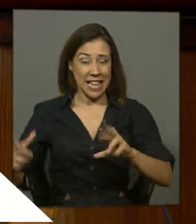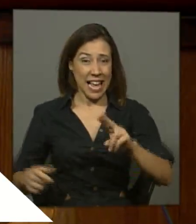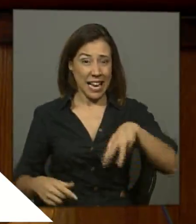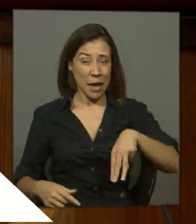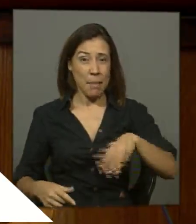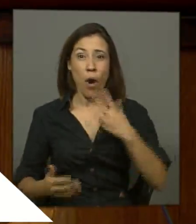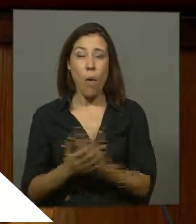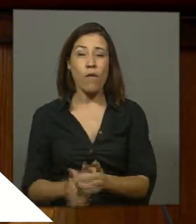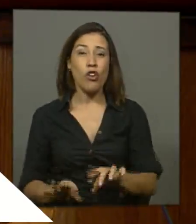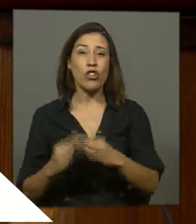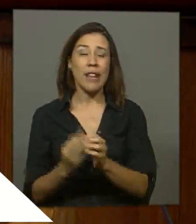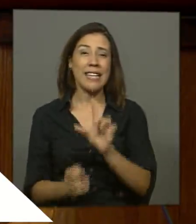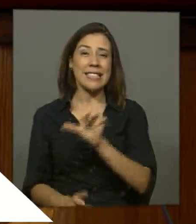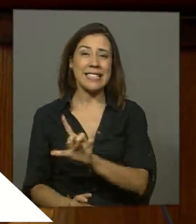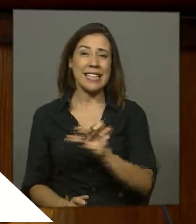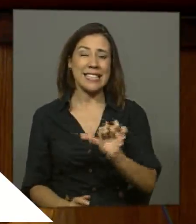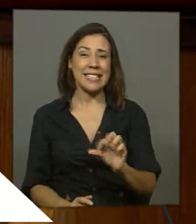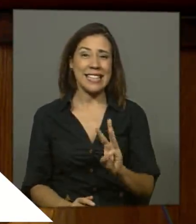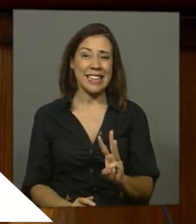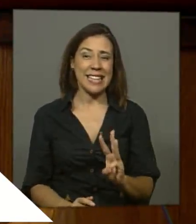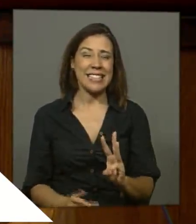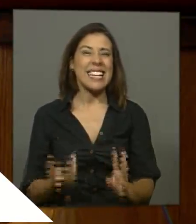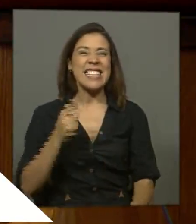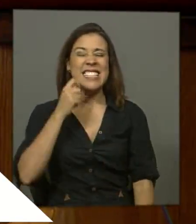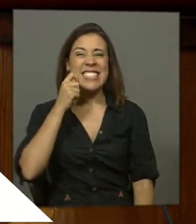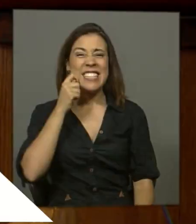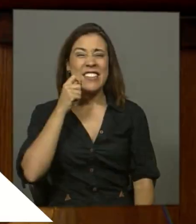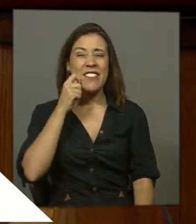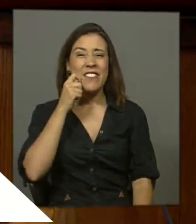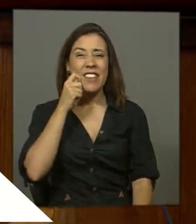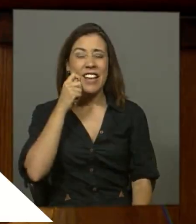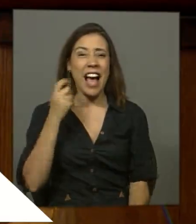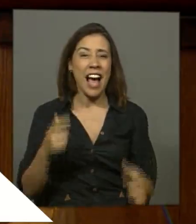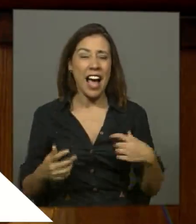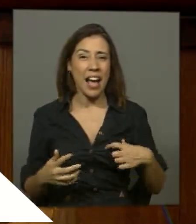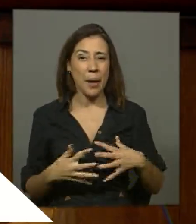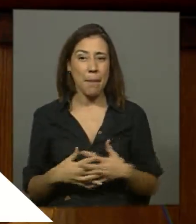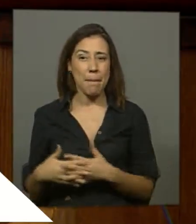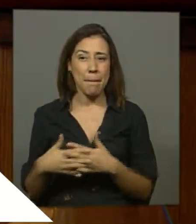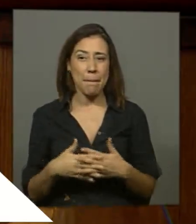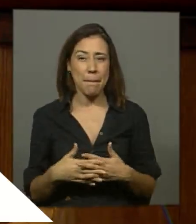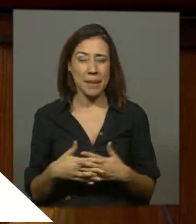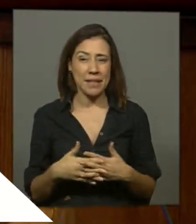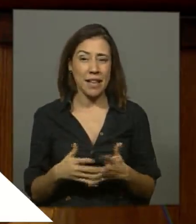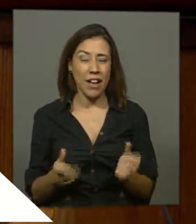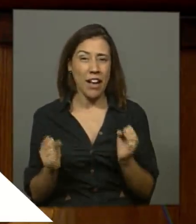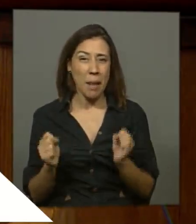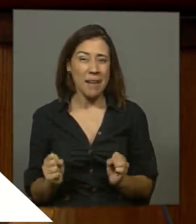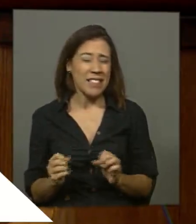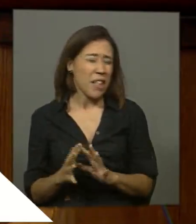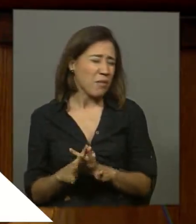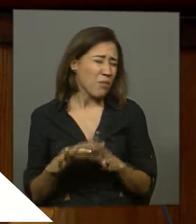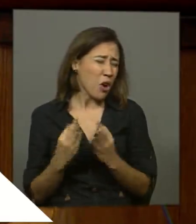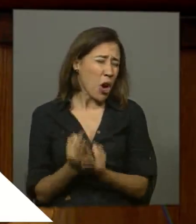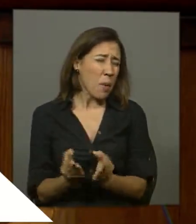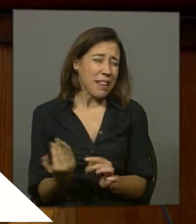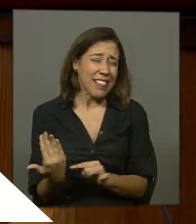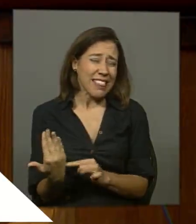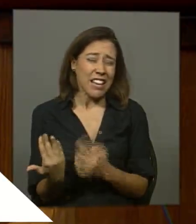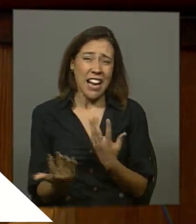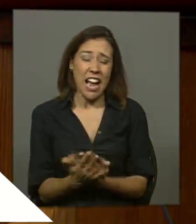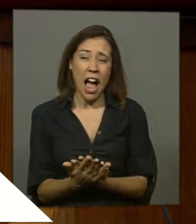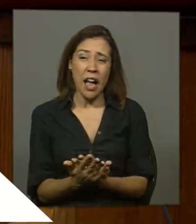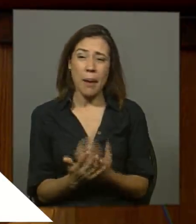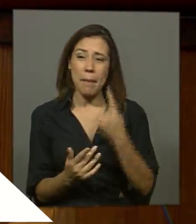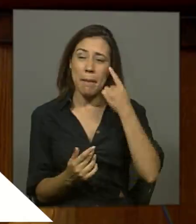produjeron 763 estamos hablando de Estados Unidos con toda la capacidad tecnológica que se tiene